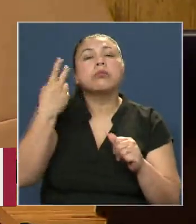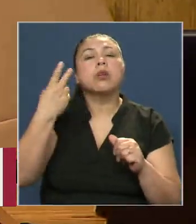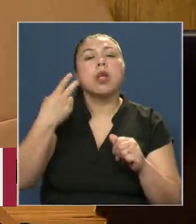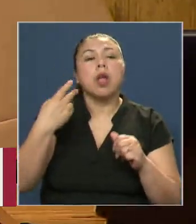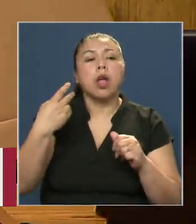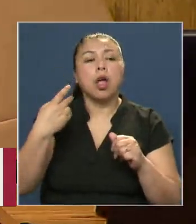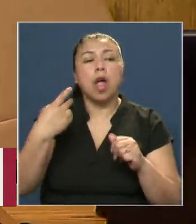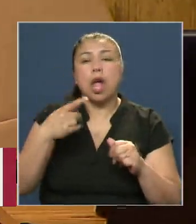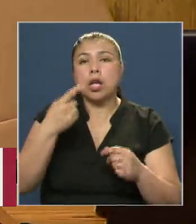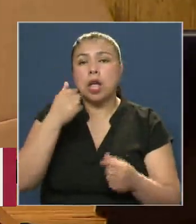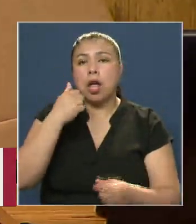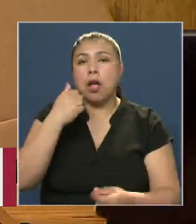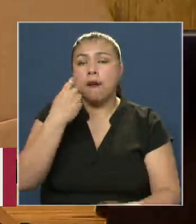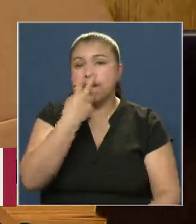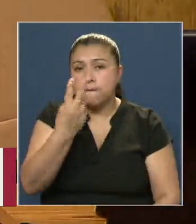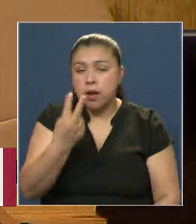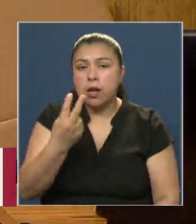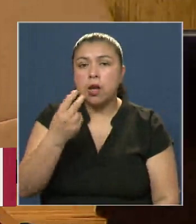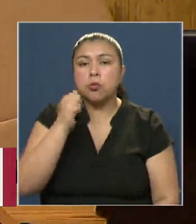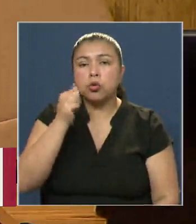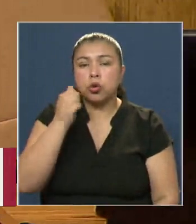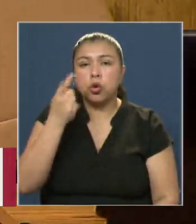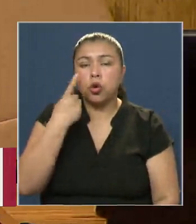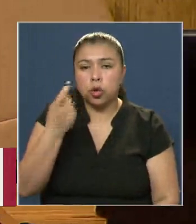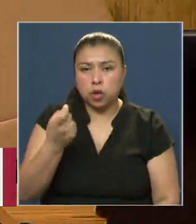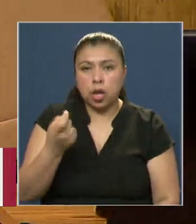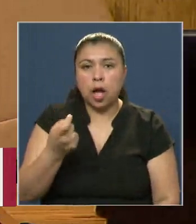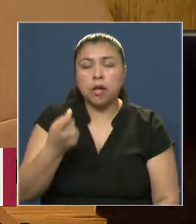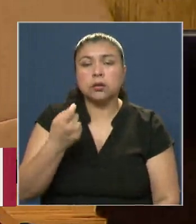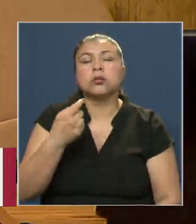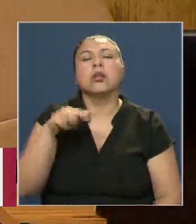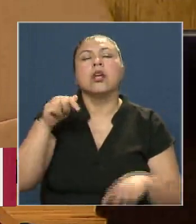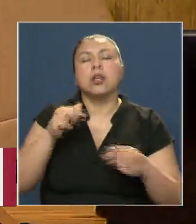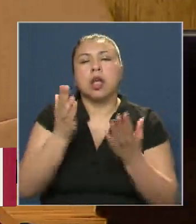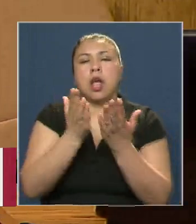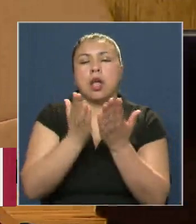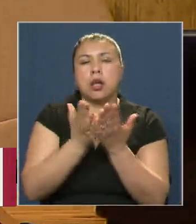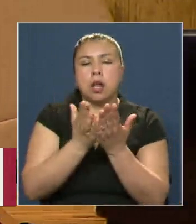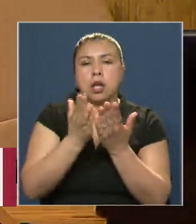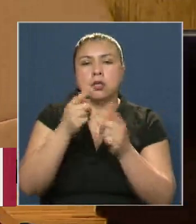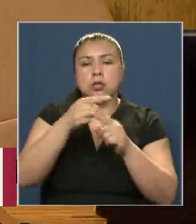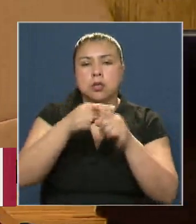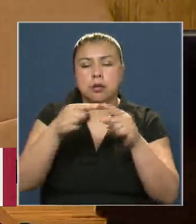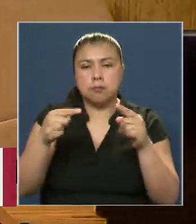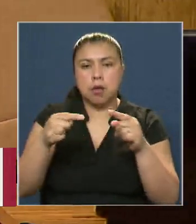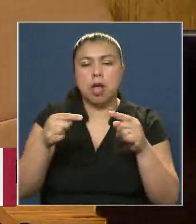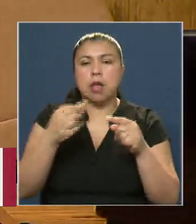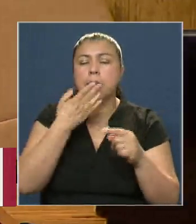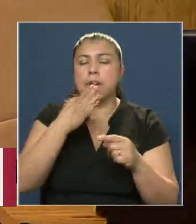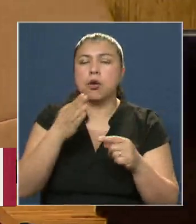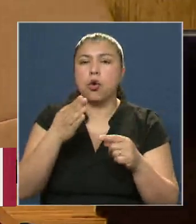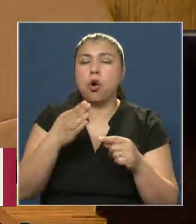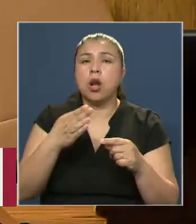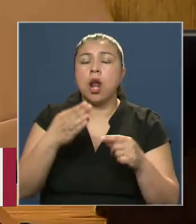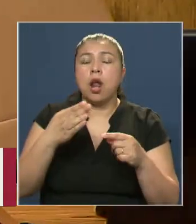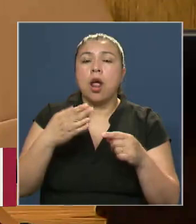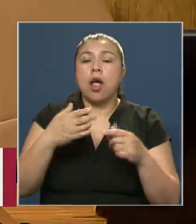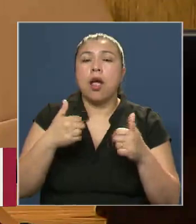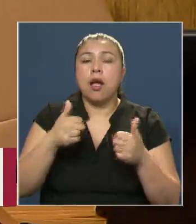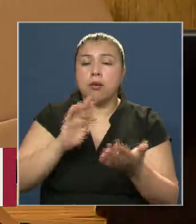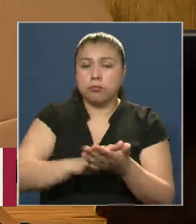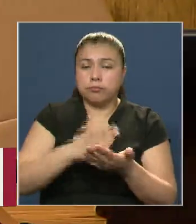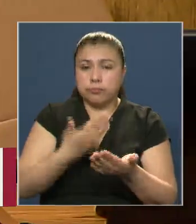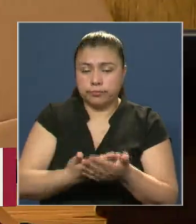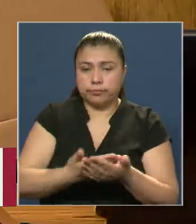del Chile cotidiano. Sé y todos sabemos que así como la clase media ha logrado más bienestar gracias a su esfuerzo y trabajo, enfrenta